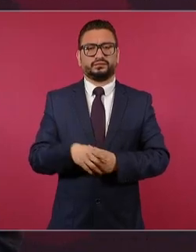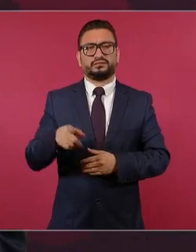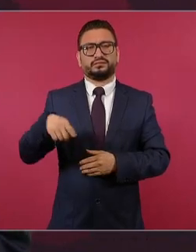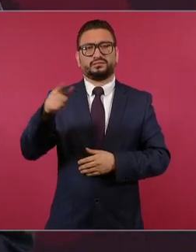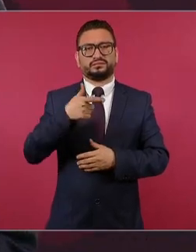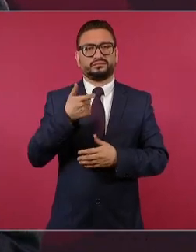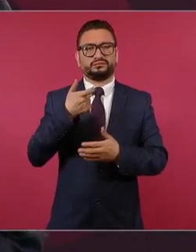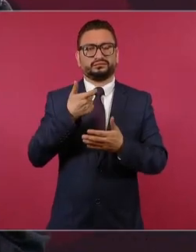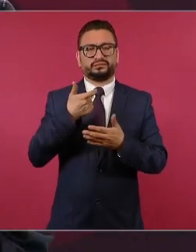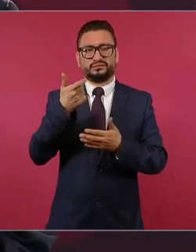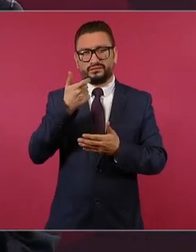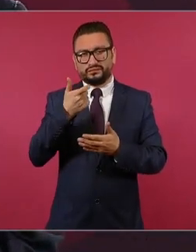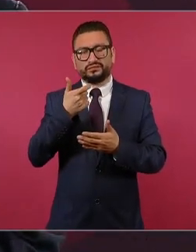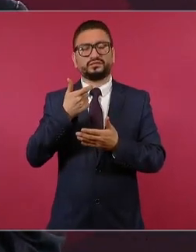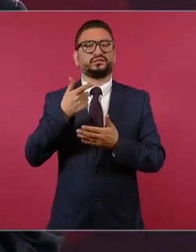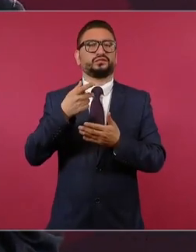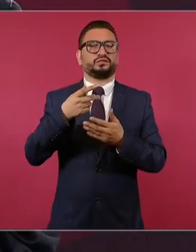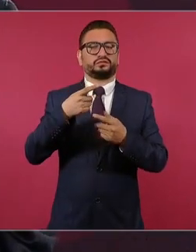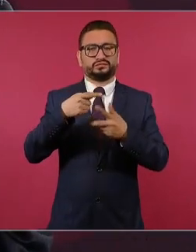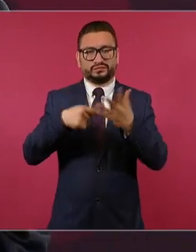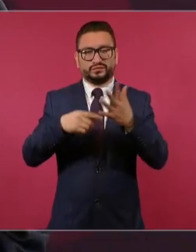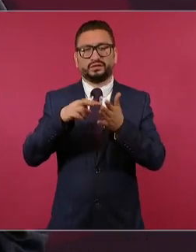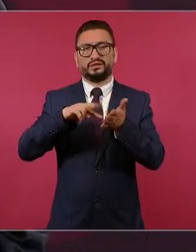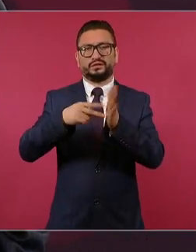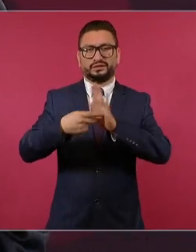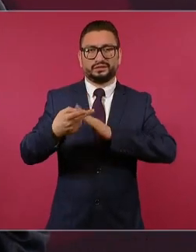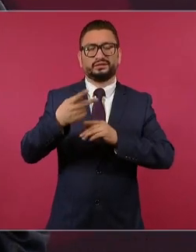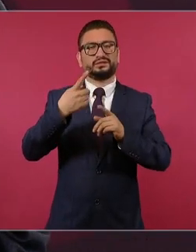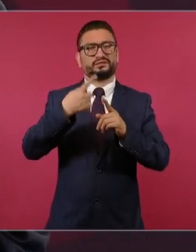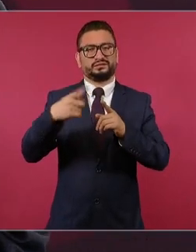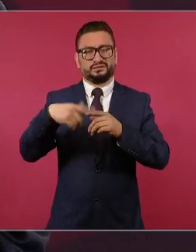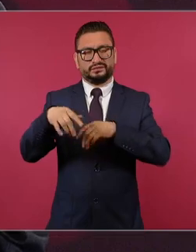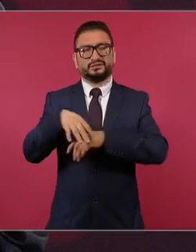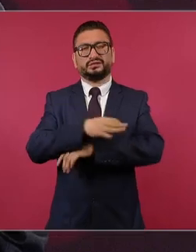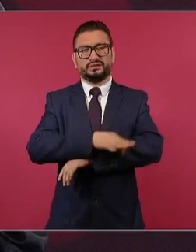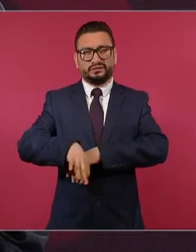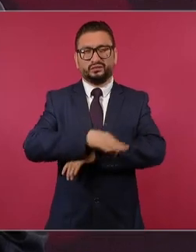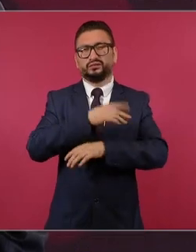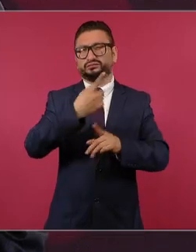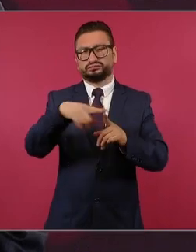economistas, politólogos, arquitectos, ingenieros,